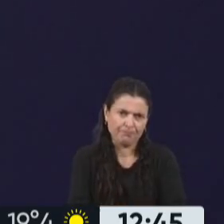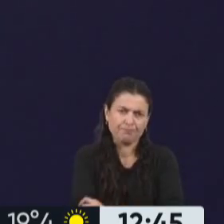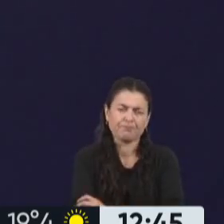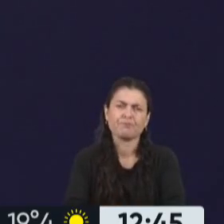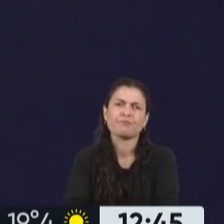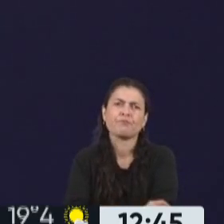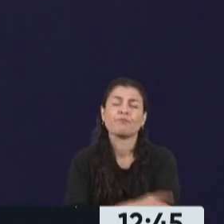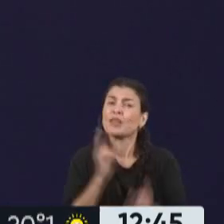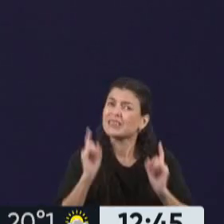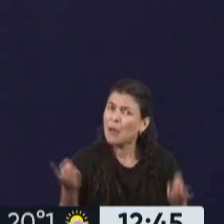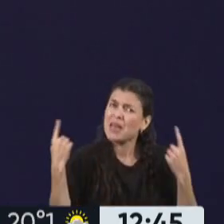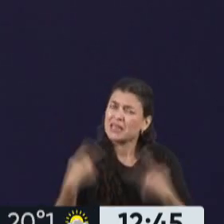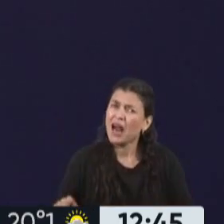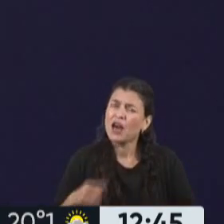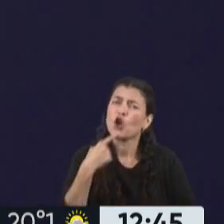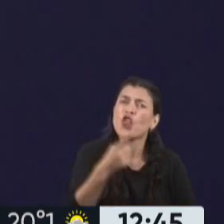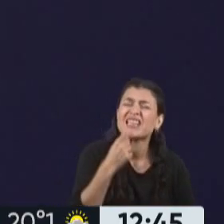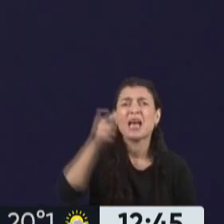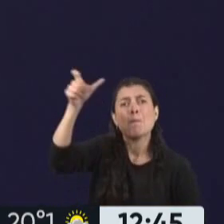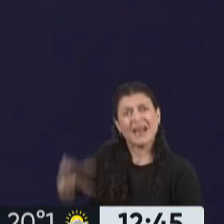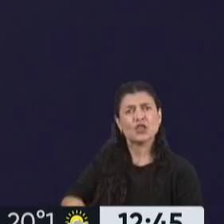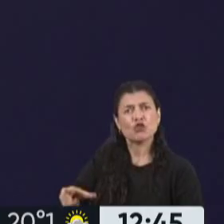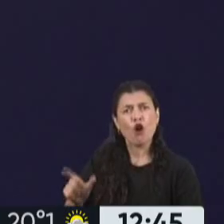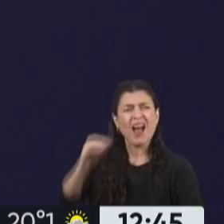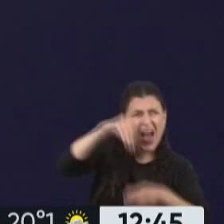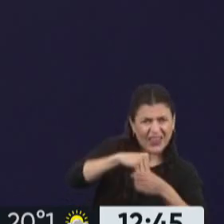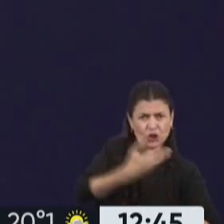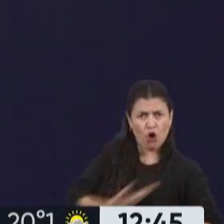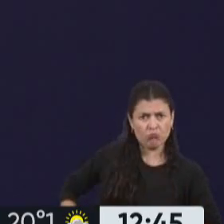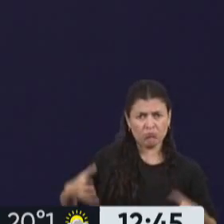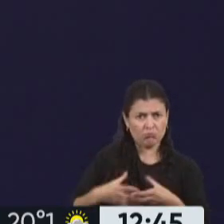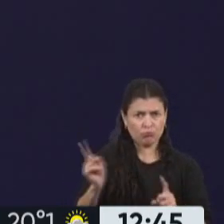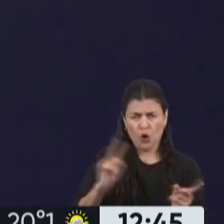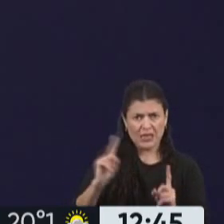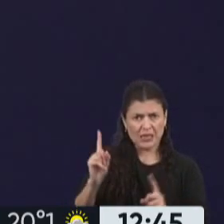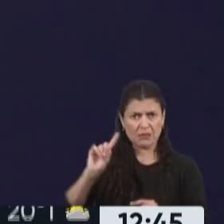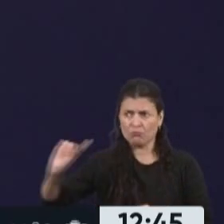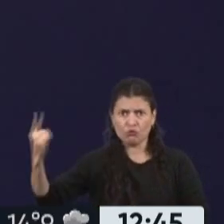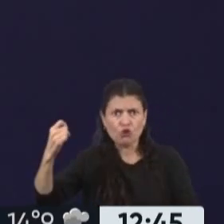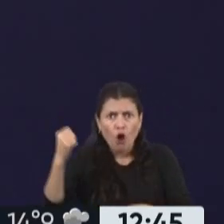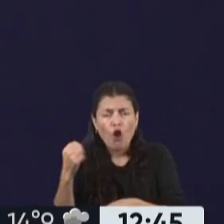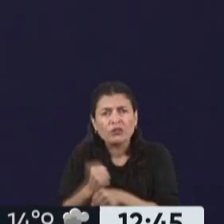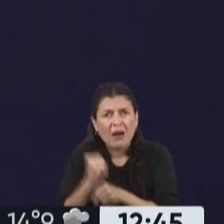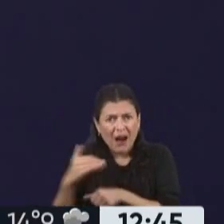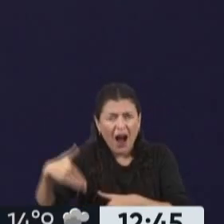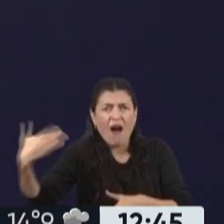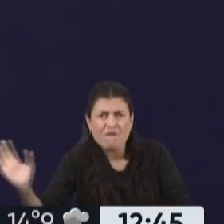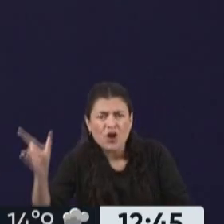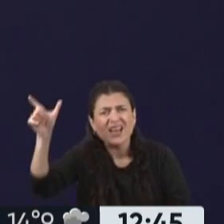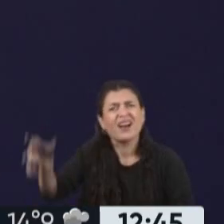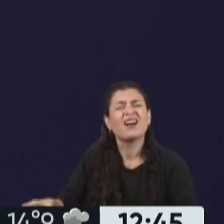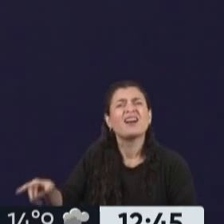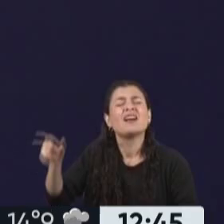que, además, alguien que no pertenece al gobierno, que no tiene relación con el gobierno y que es una persona